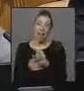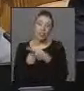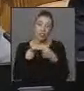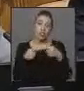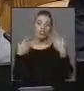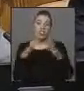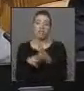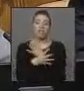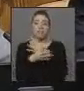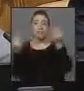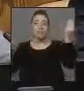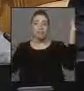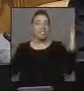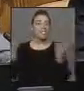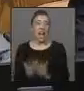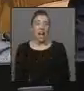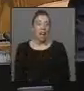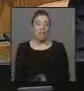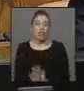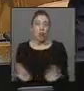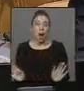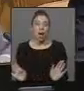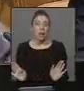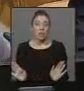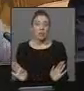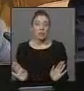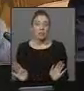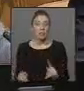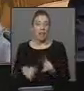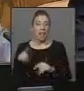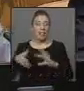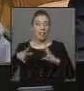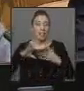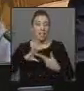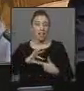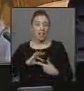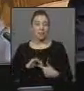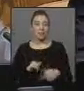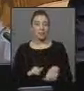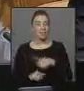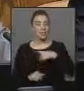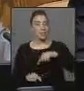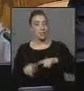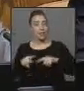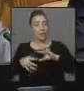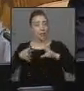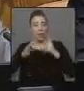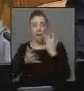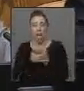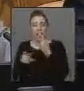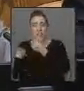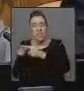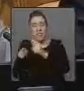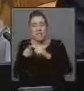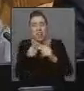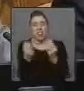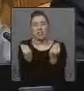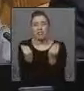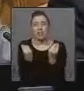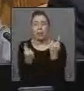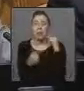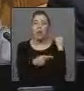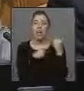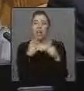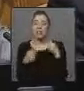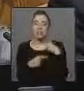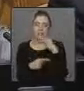que ya han desaparecido este planeta. Y si nuestro planeta es ricamente diverso, pero donde